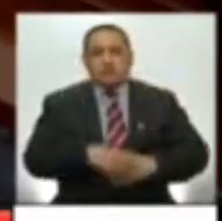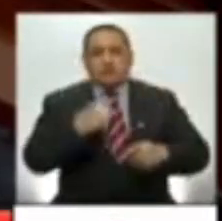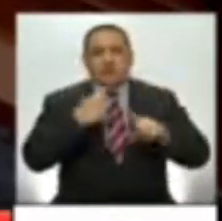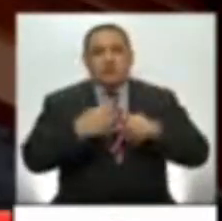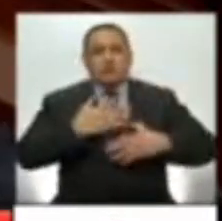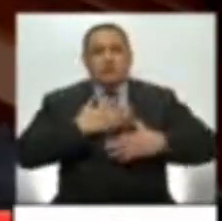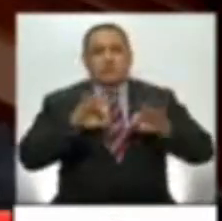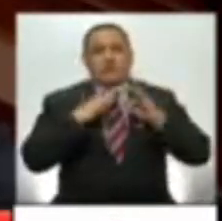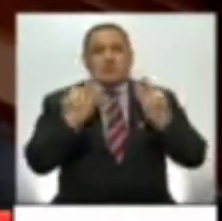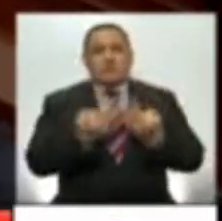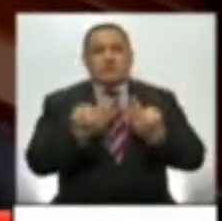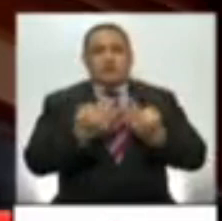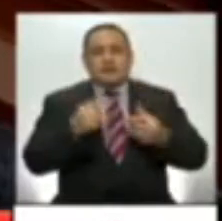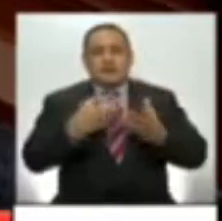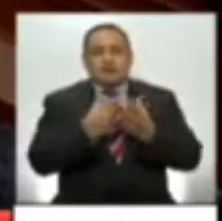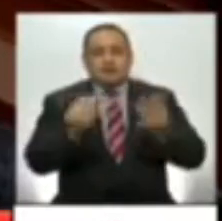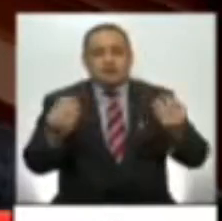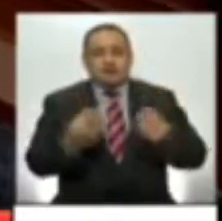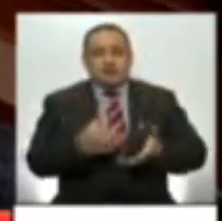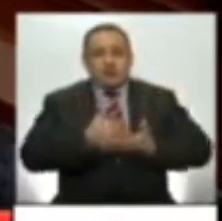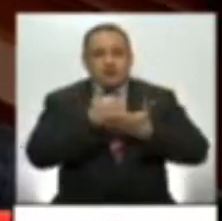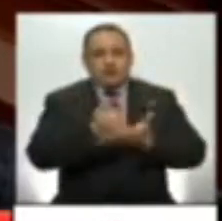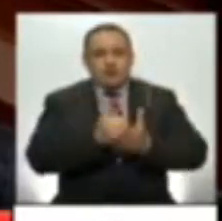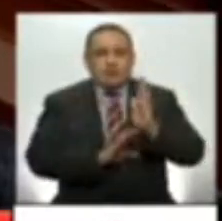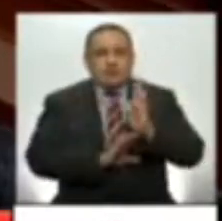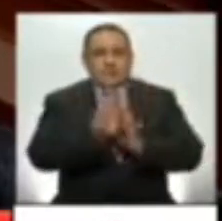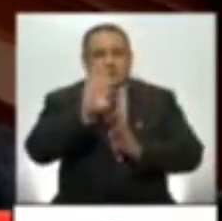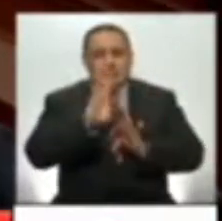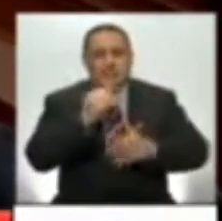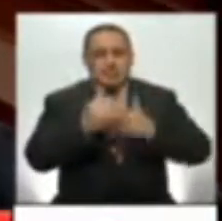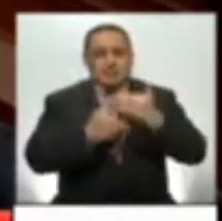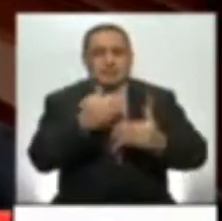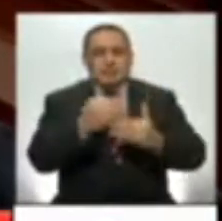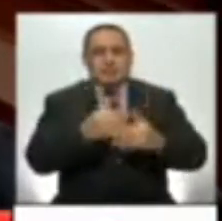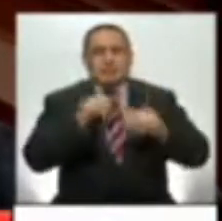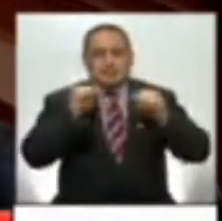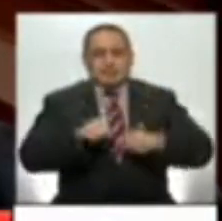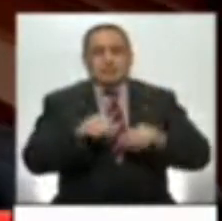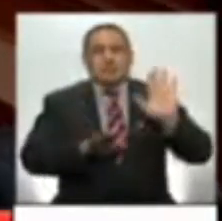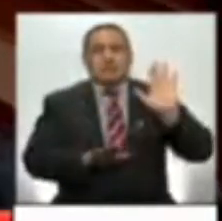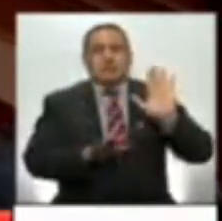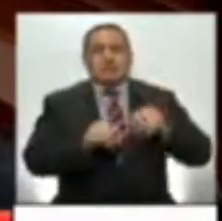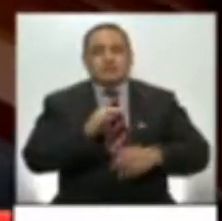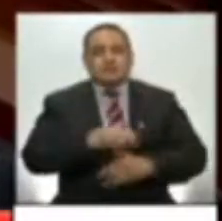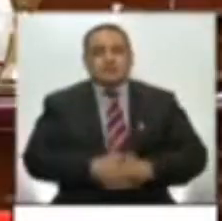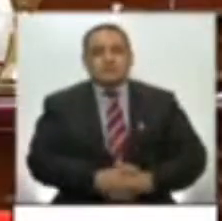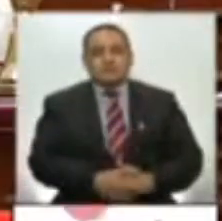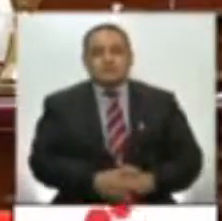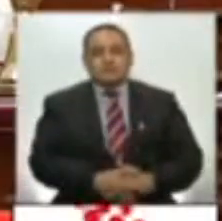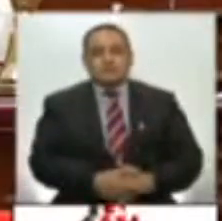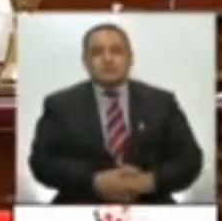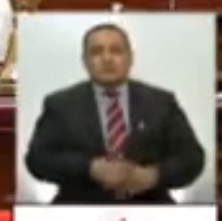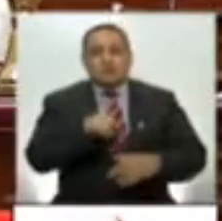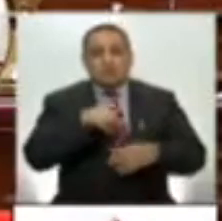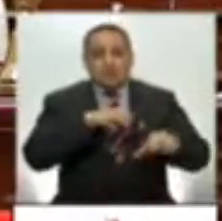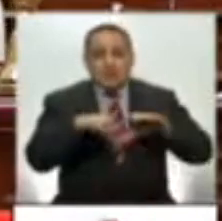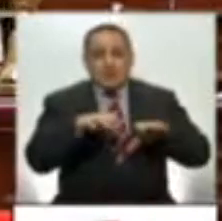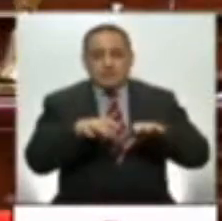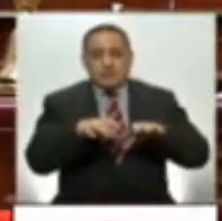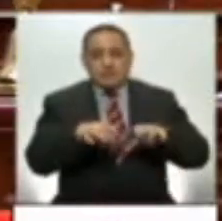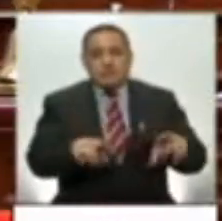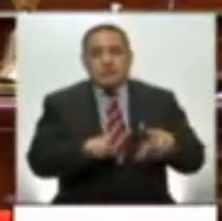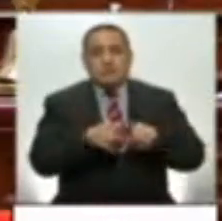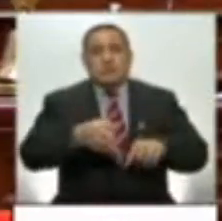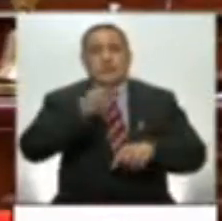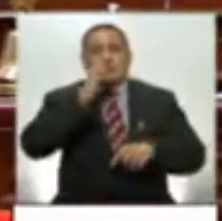por mi familia, que tanto nos ha ayudado para crecer y salir adelante. ¡Sí, juro! Si así lo hace,